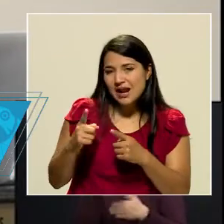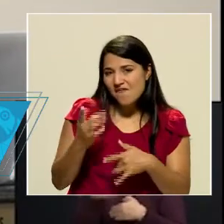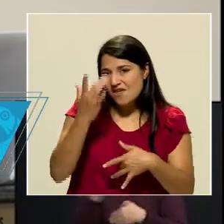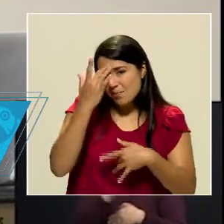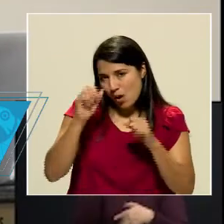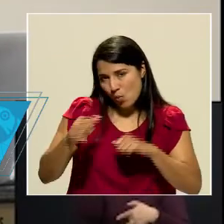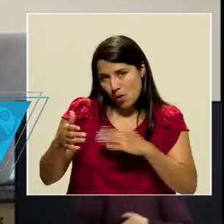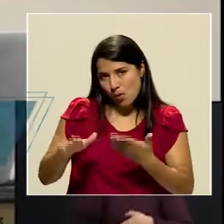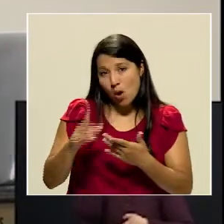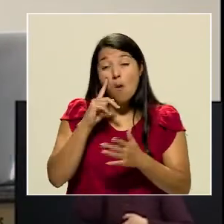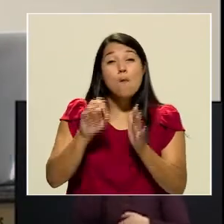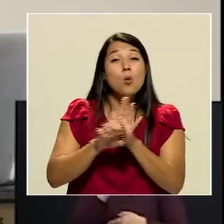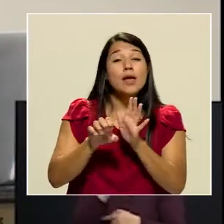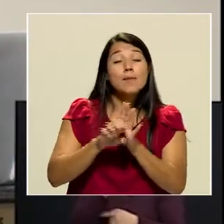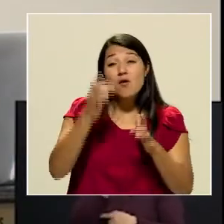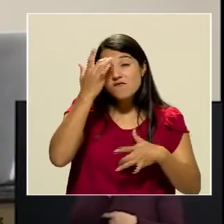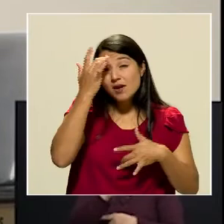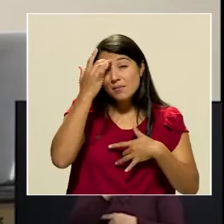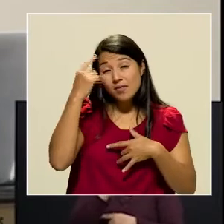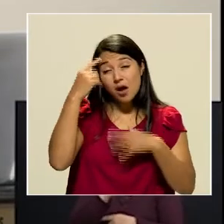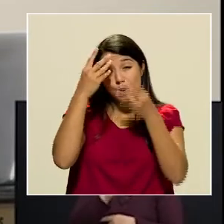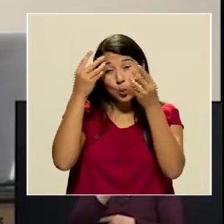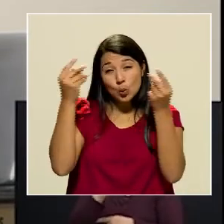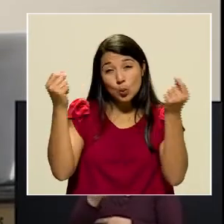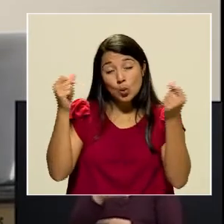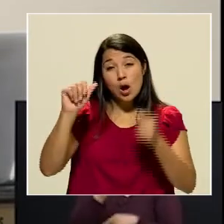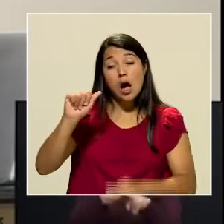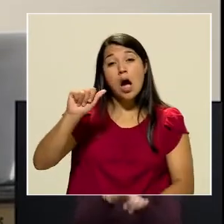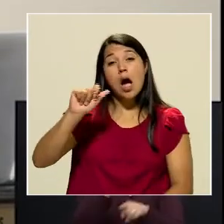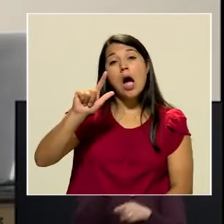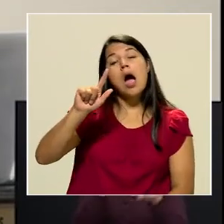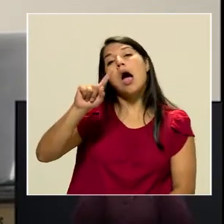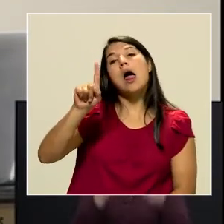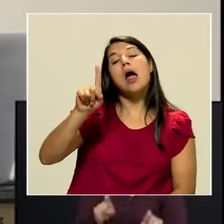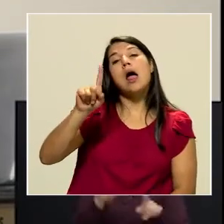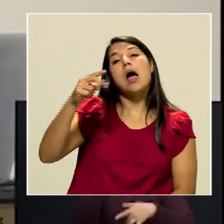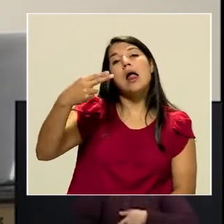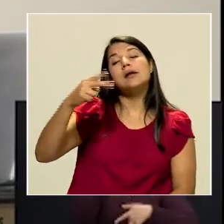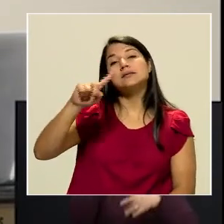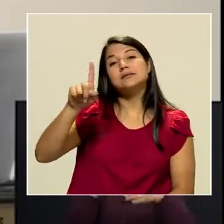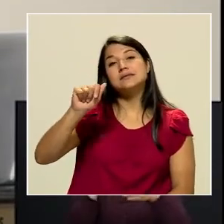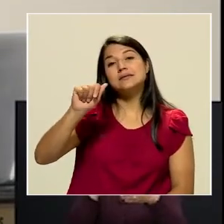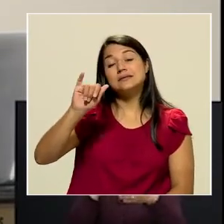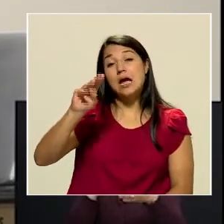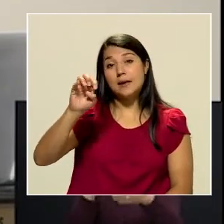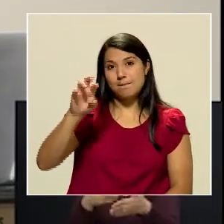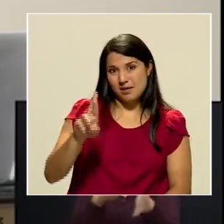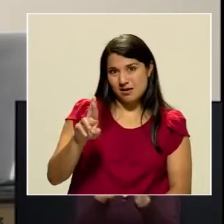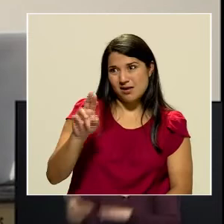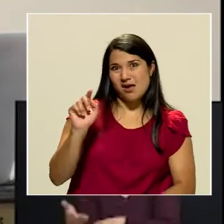por ejemplo, un Alzheimer. Diagnosticar un paciente como terminal constituye para un médico una